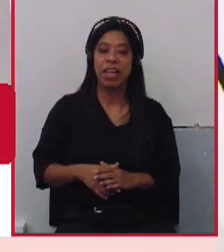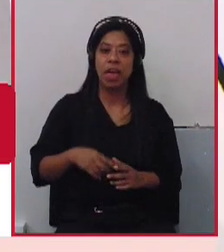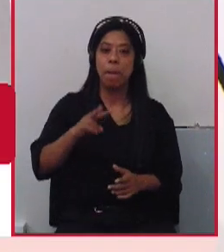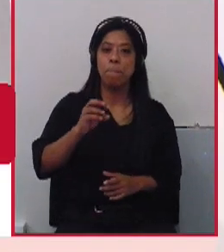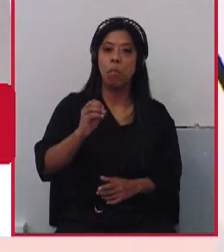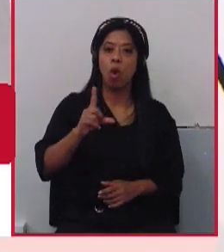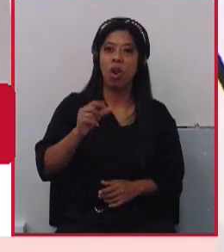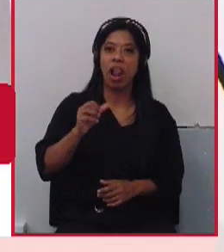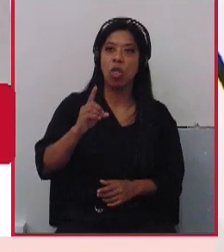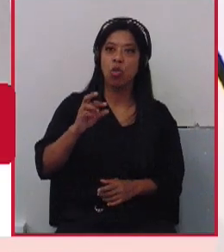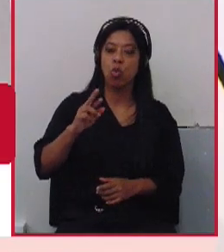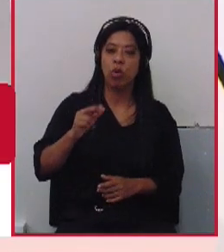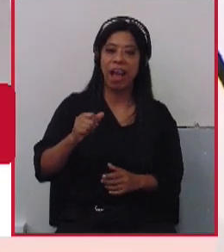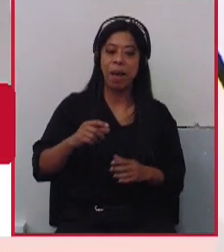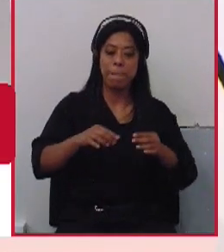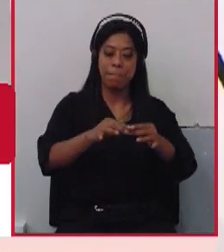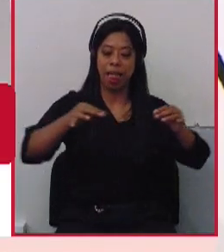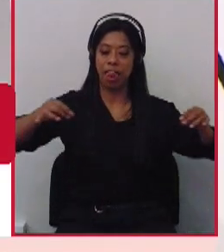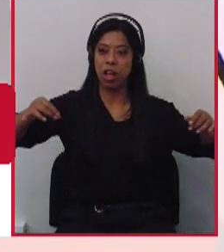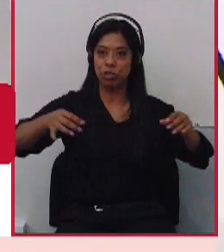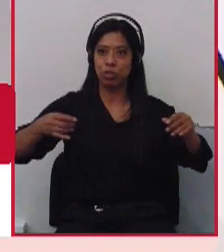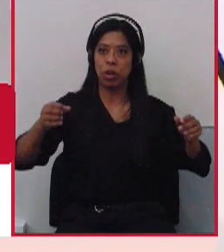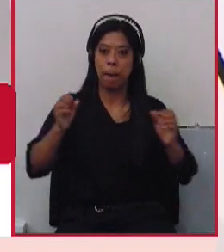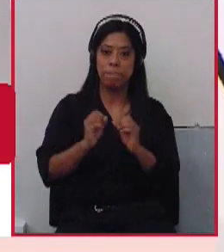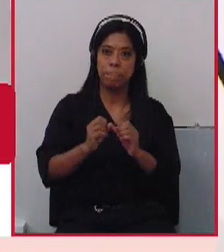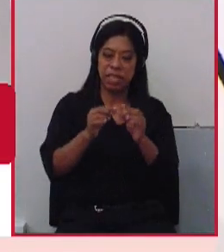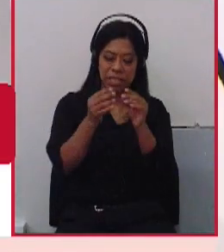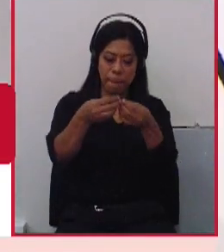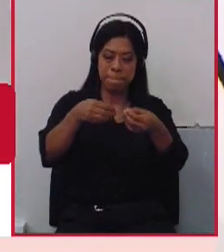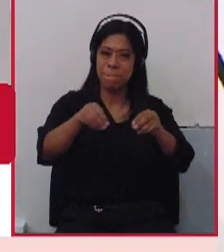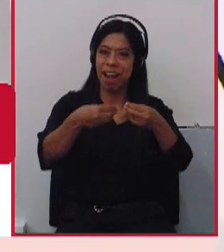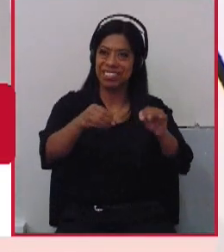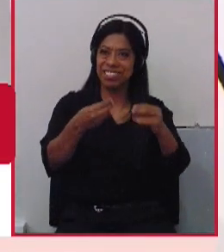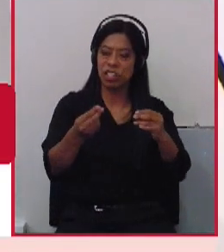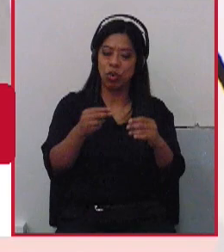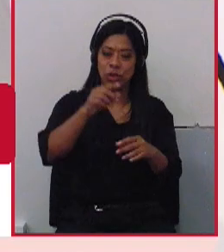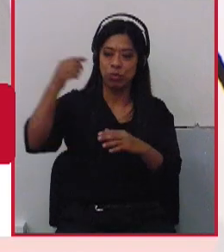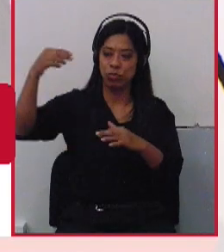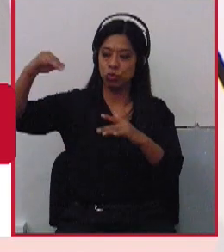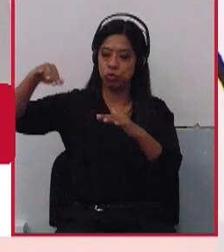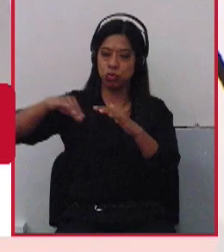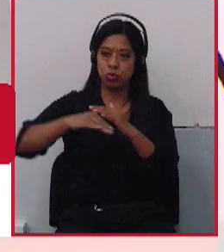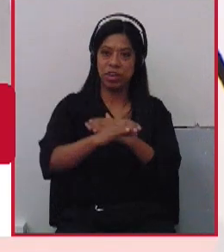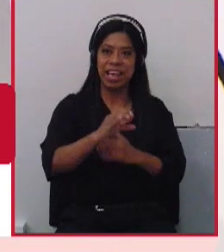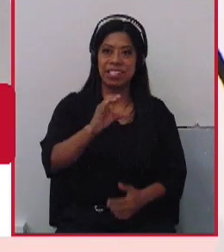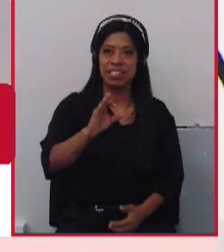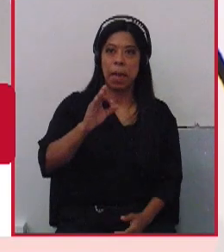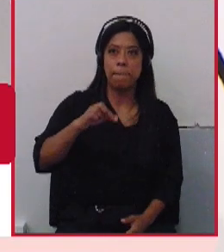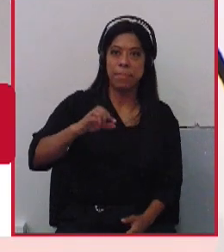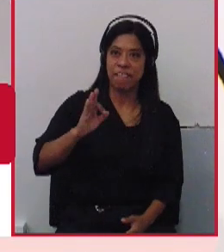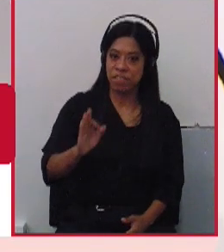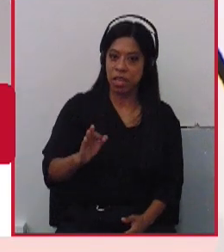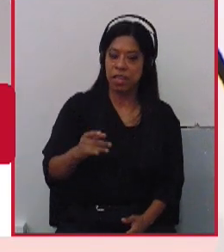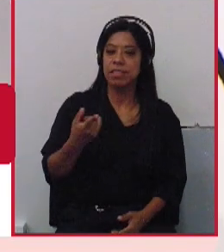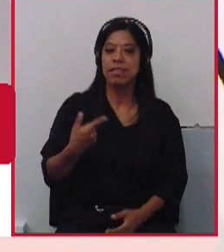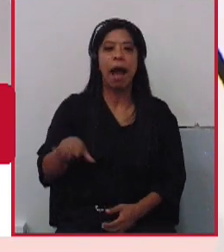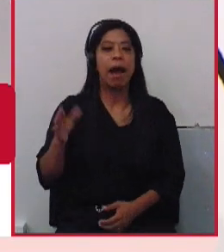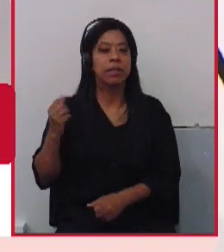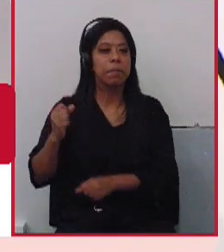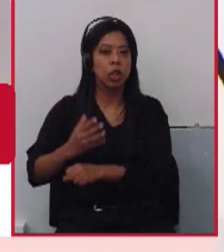voladura, usan pelos fulminantes, y esos plásticos eran lo que llegaba a la planta CDPF en Mojalabuena, pero ya nos habían